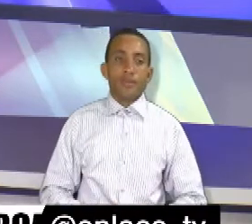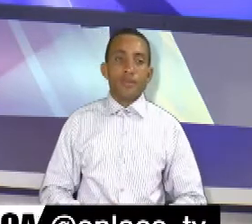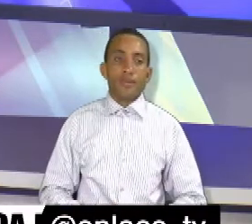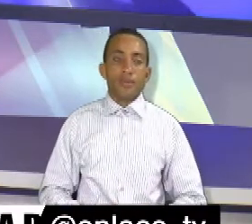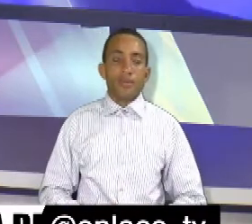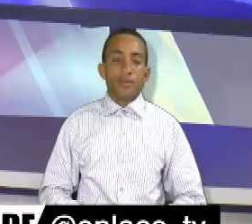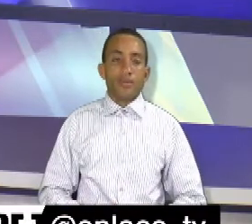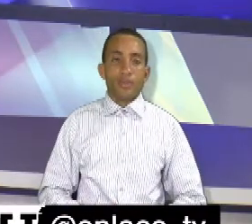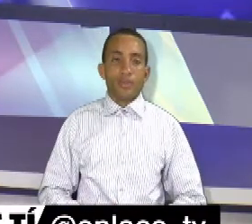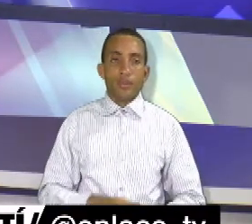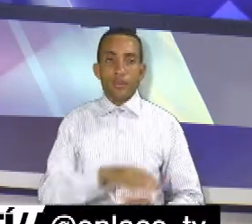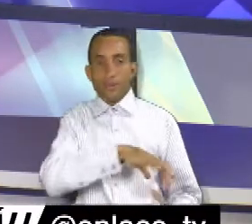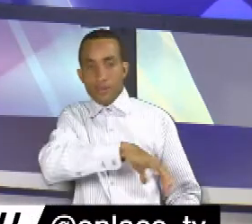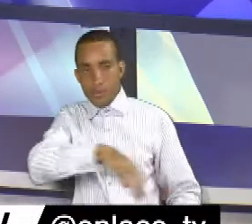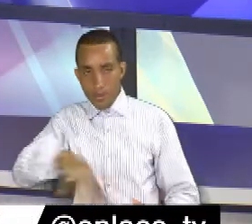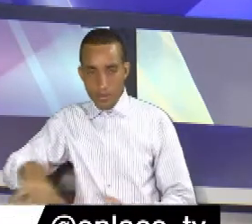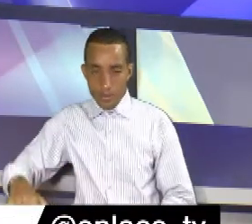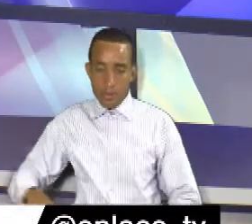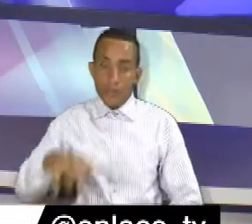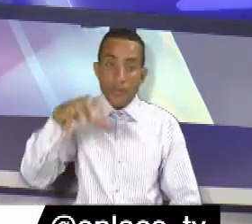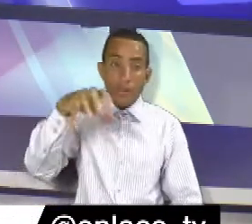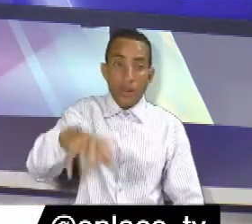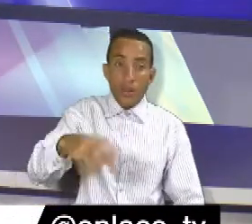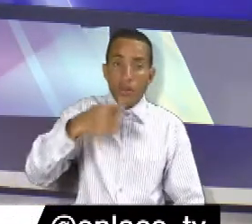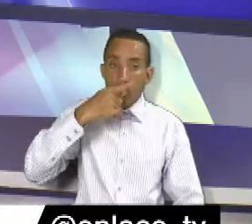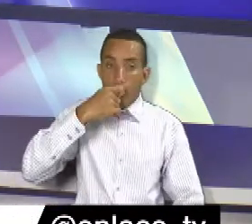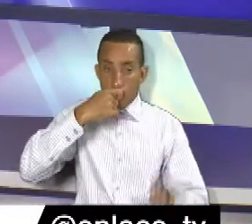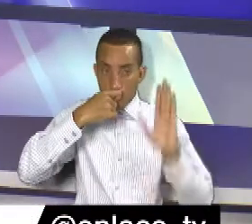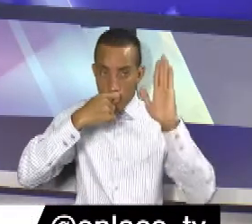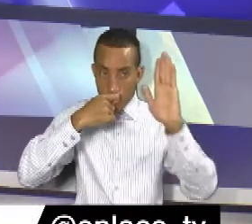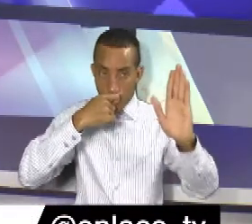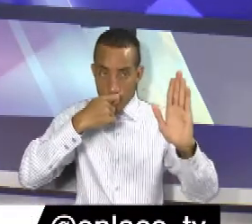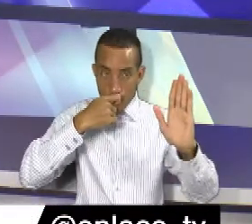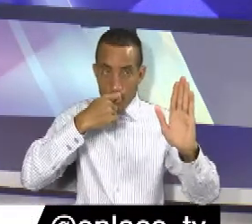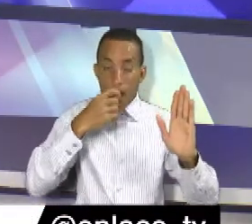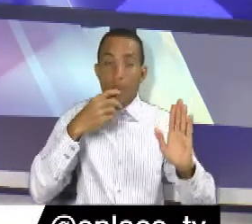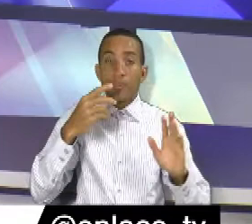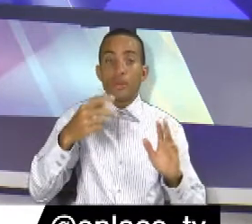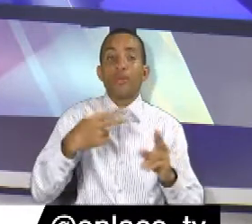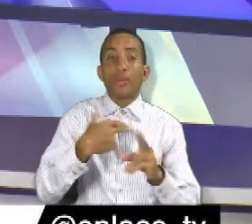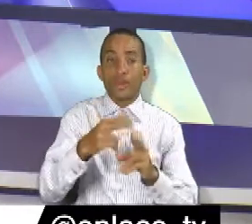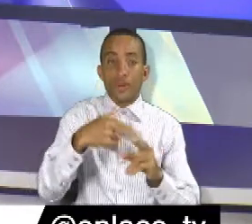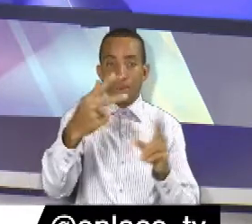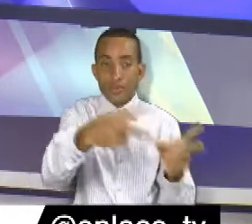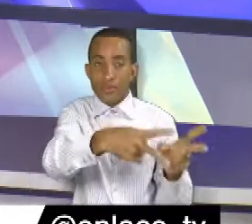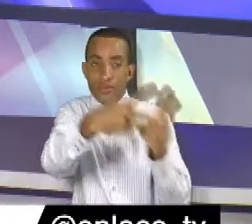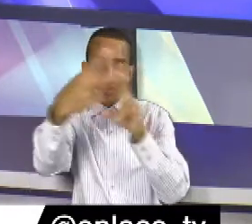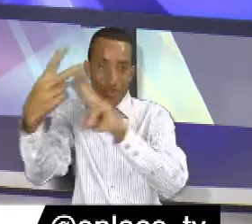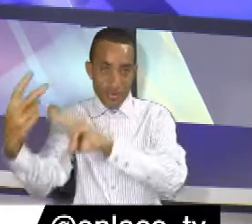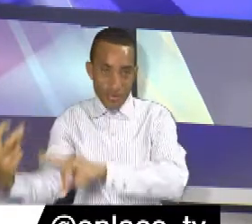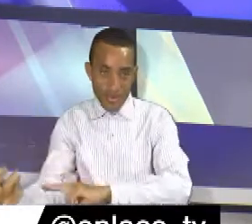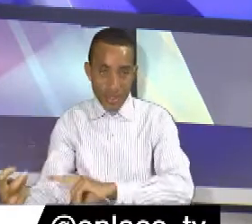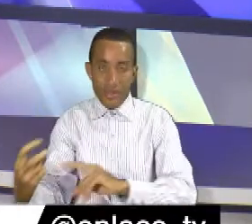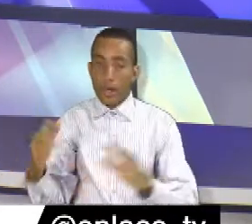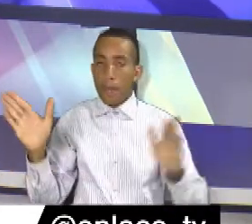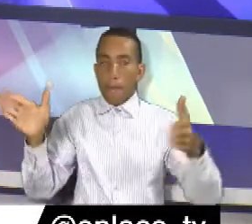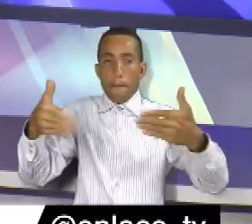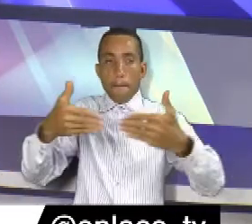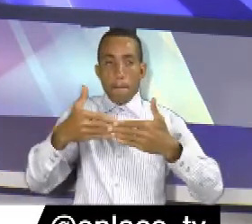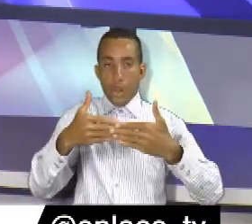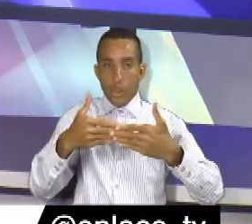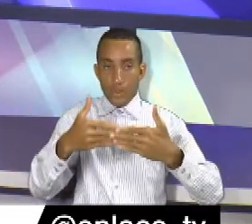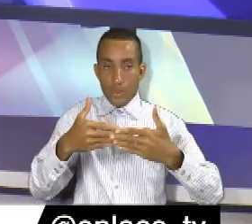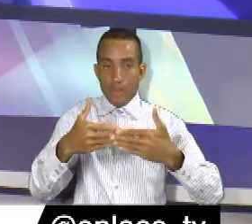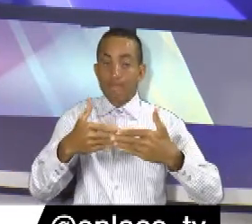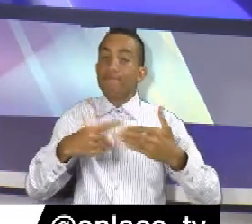Inspección de Tránsito y Transporte dio a conocer las vías que usted debe tomar por el cierre del puente elevado este fin de semana. Preste mucha atención a las rutas